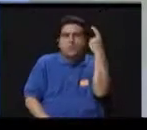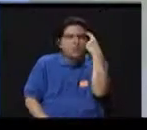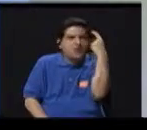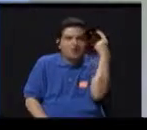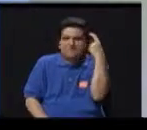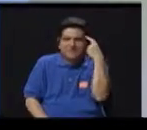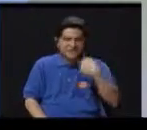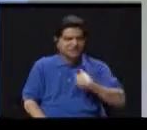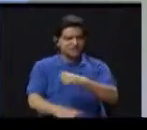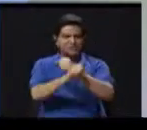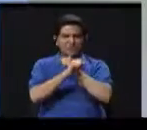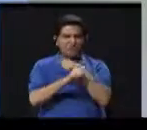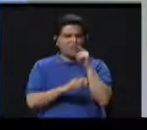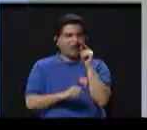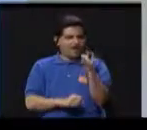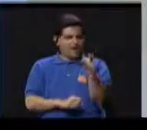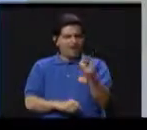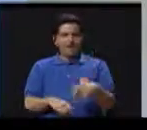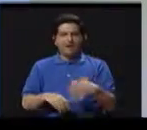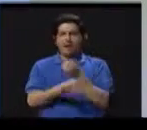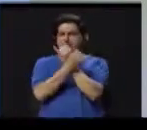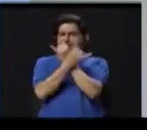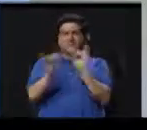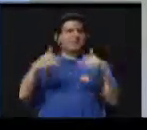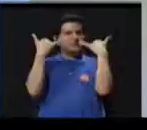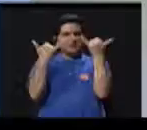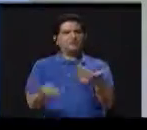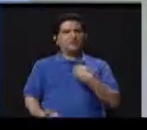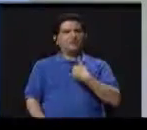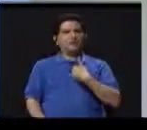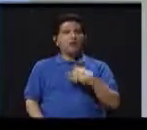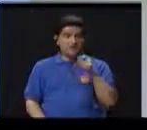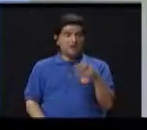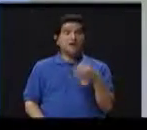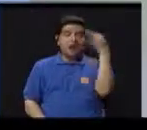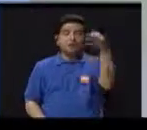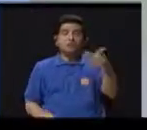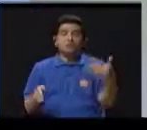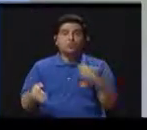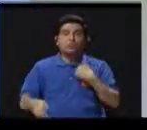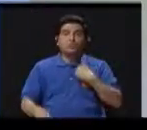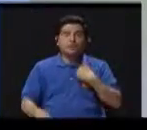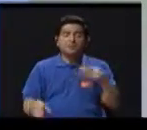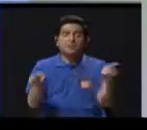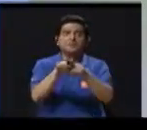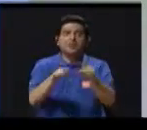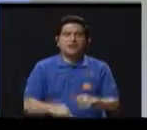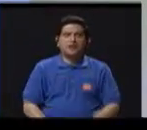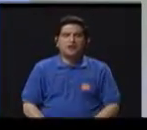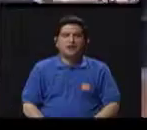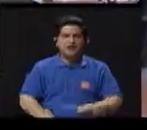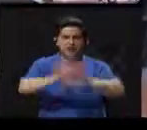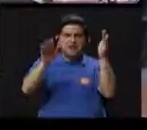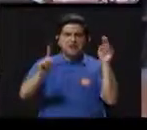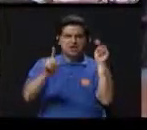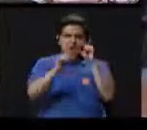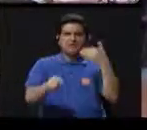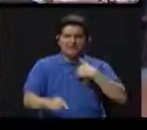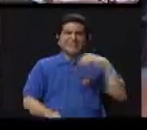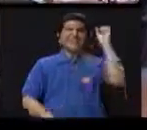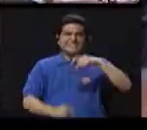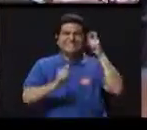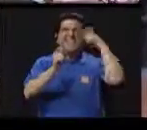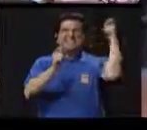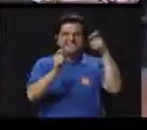tener? Jamás se hubieran imaginado, estoy segura, que Isabela iba a estar tan independiente como está hoy y cómo va a ser. Entonces, y que realmente tiene tan claras sus metas de